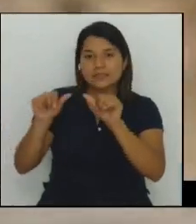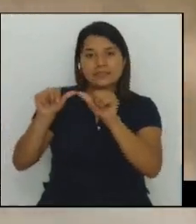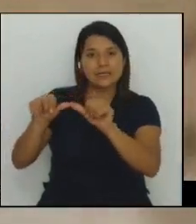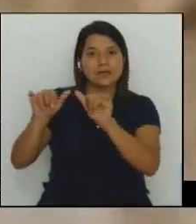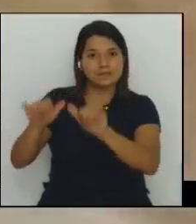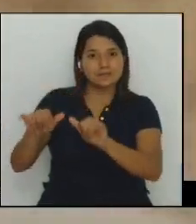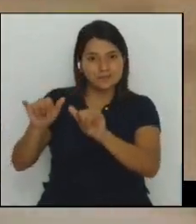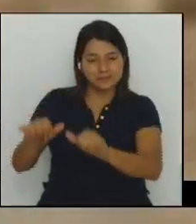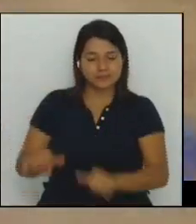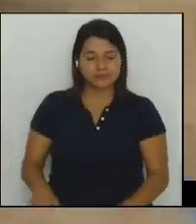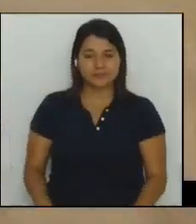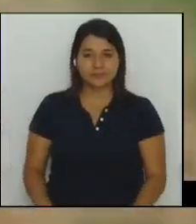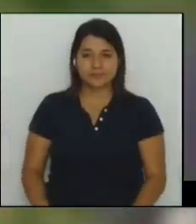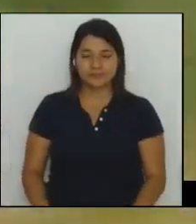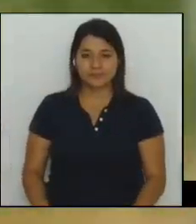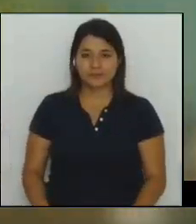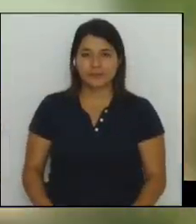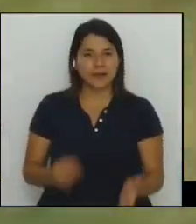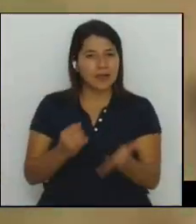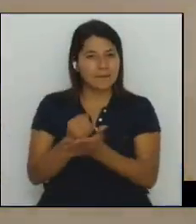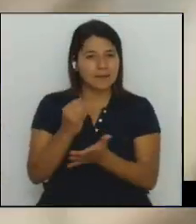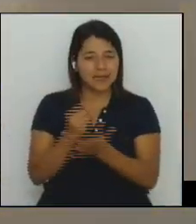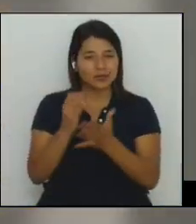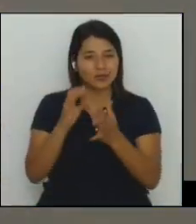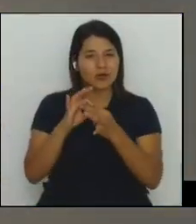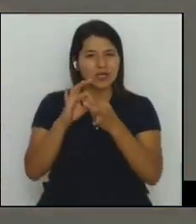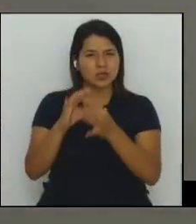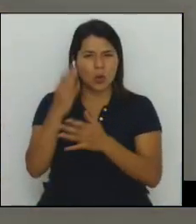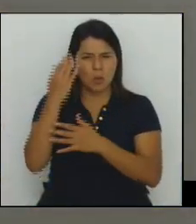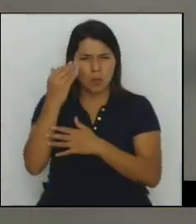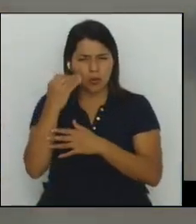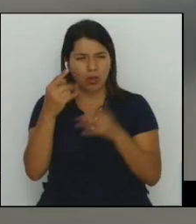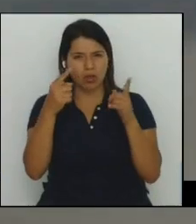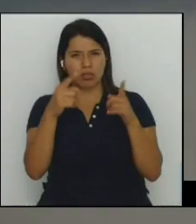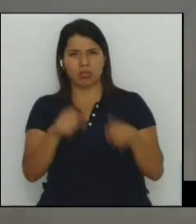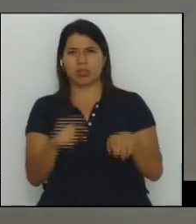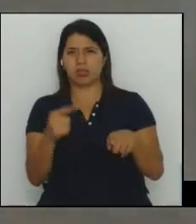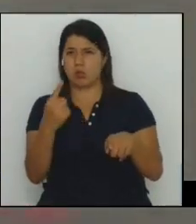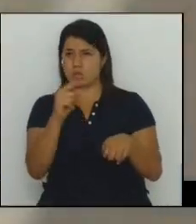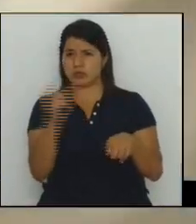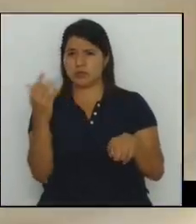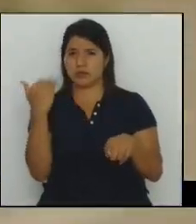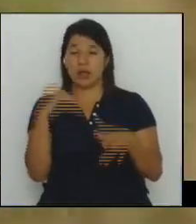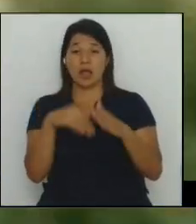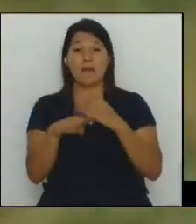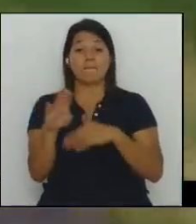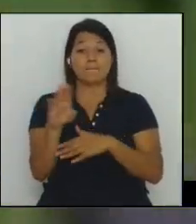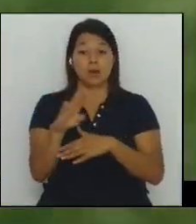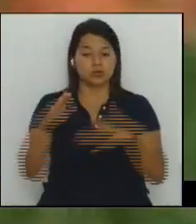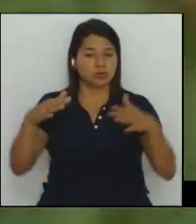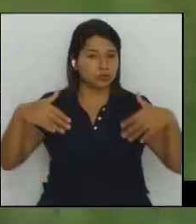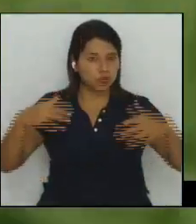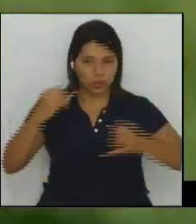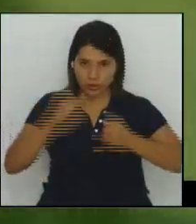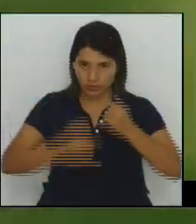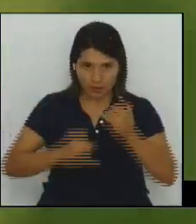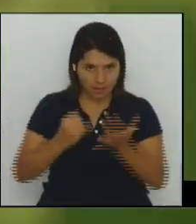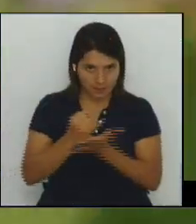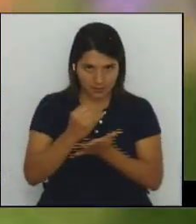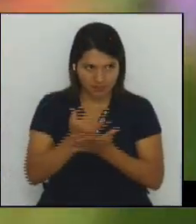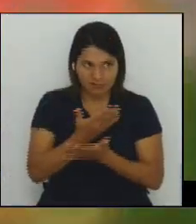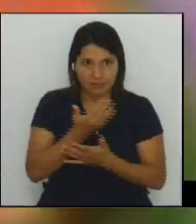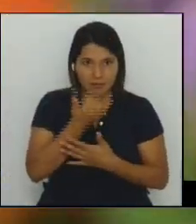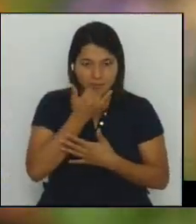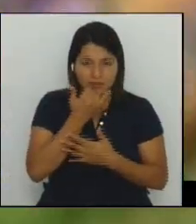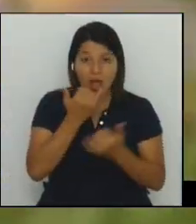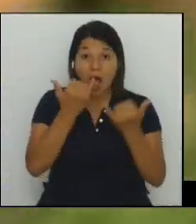Aunque la investigación sobre la causa de la tragedia registrada hace una semana en Brownsville todavía no ha concluido, organizaciones hacen un llamado a los migrantes